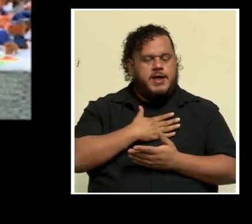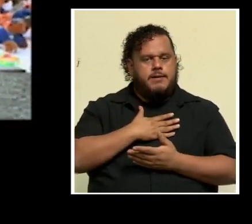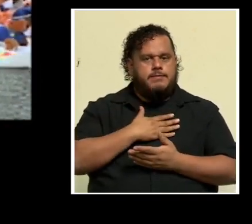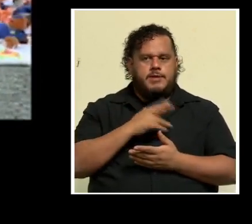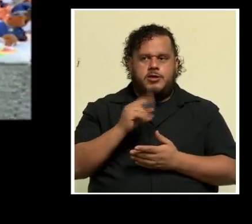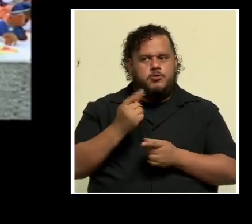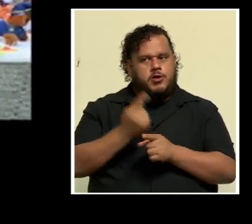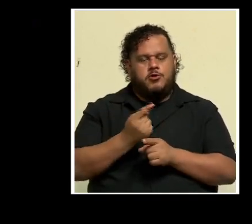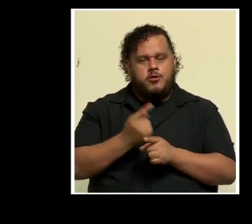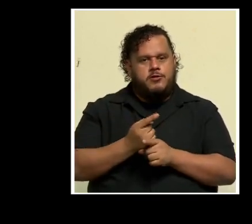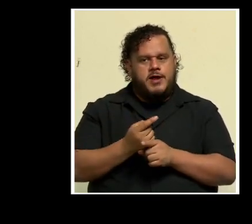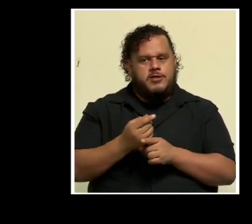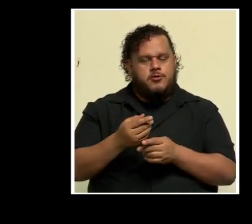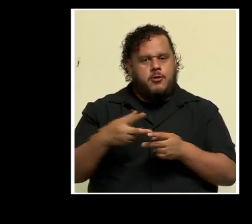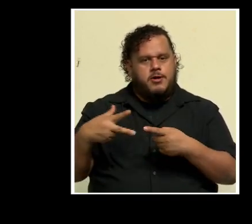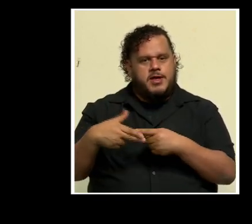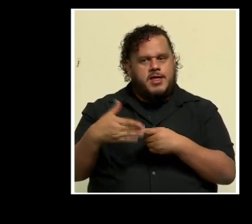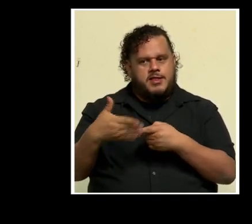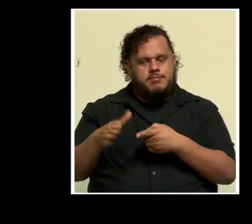incorrecto.